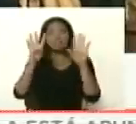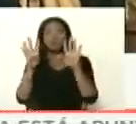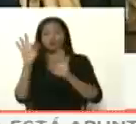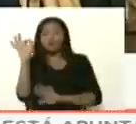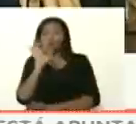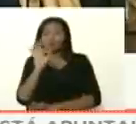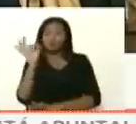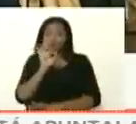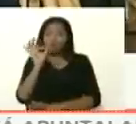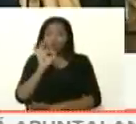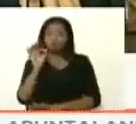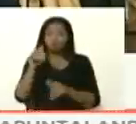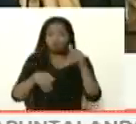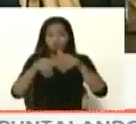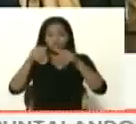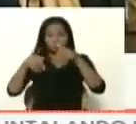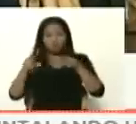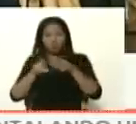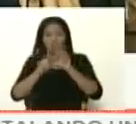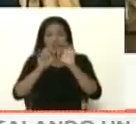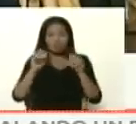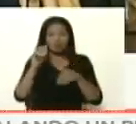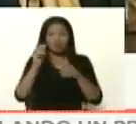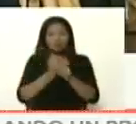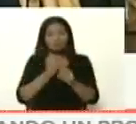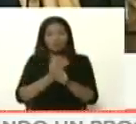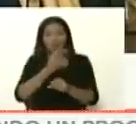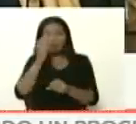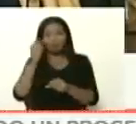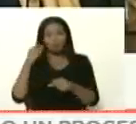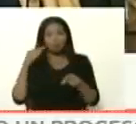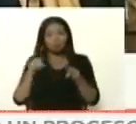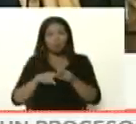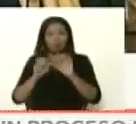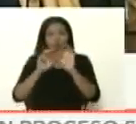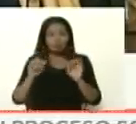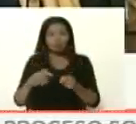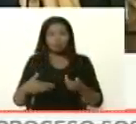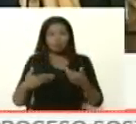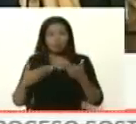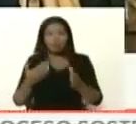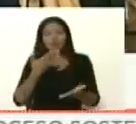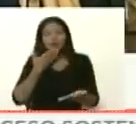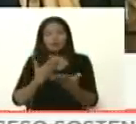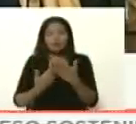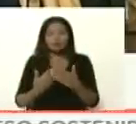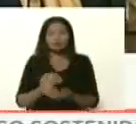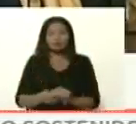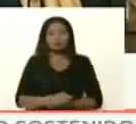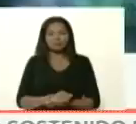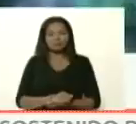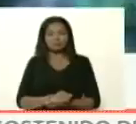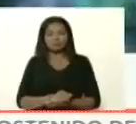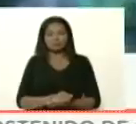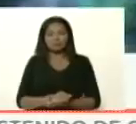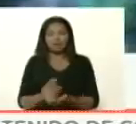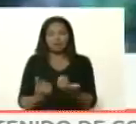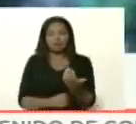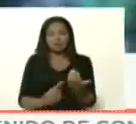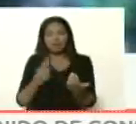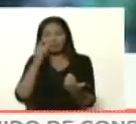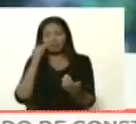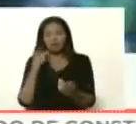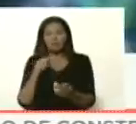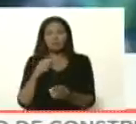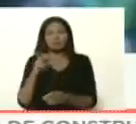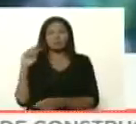69% de los votos de los trabajadores y las trabajadoras. Le doy las gracias a mis hermanos del Metro de Caracas, a mis hermanas del